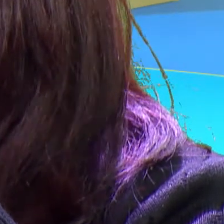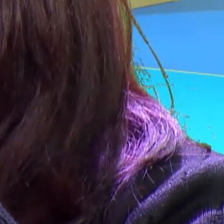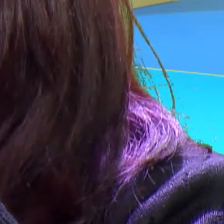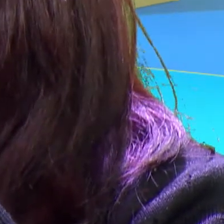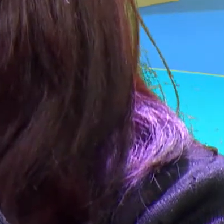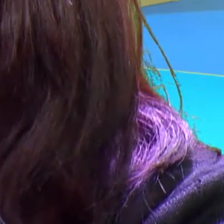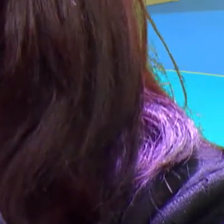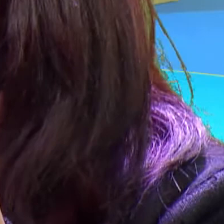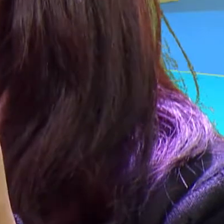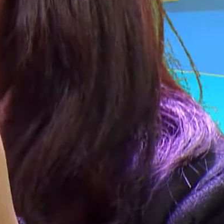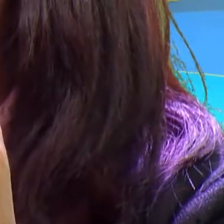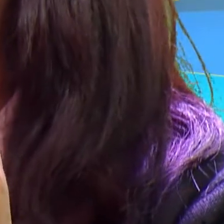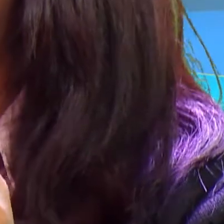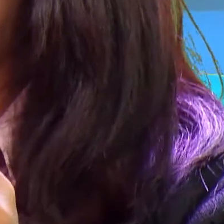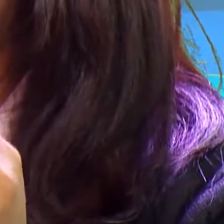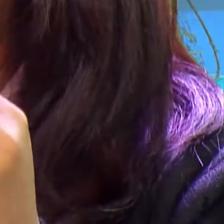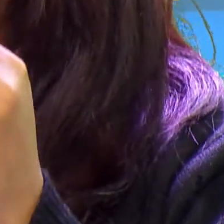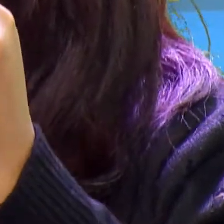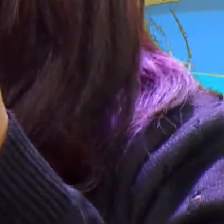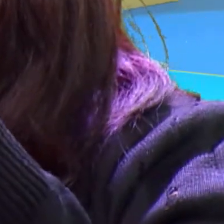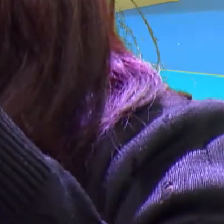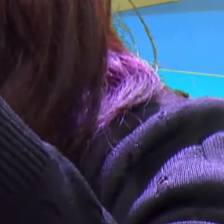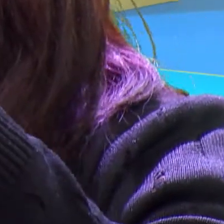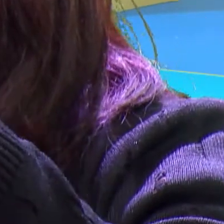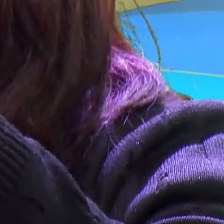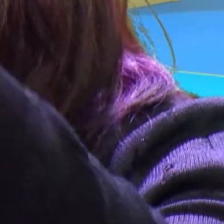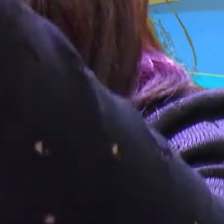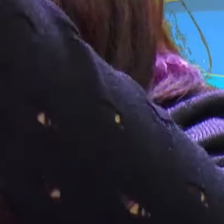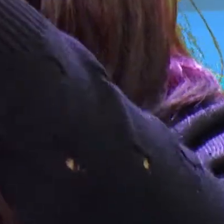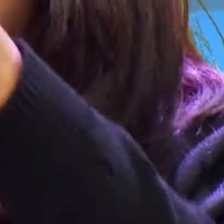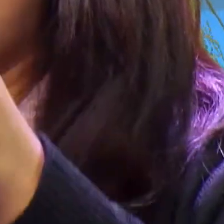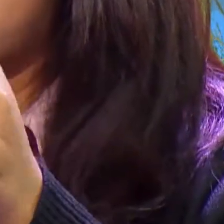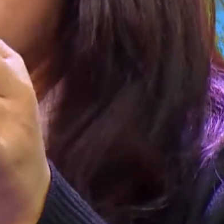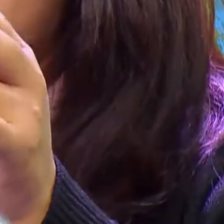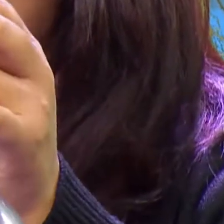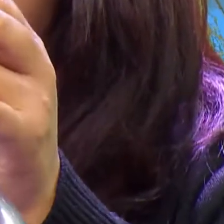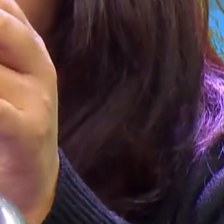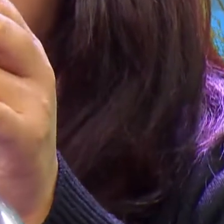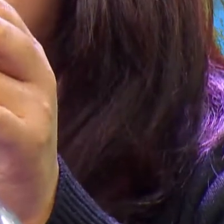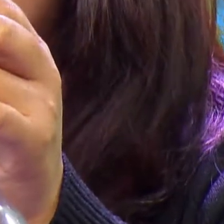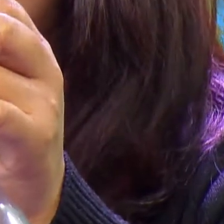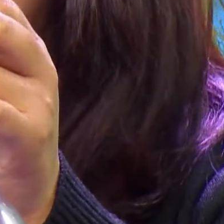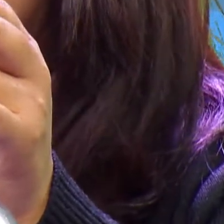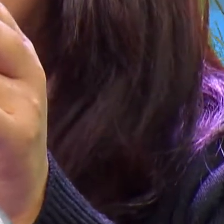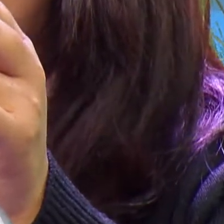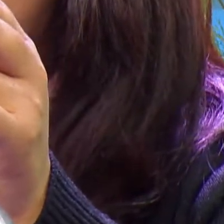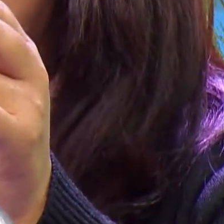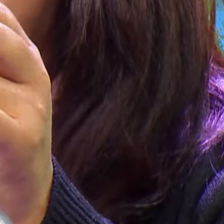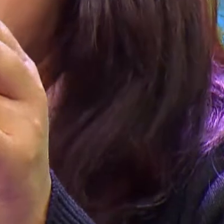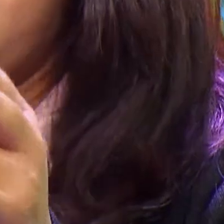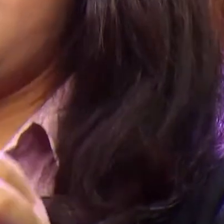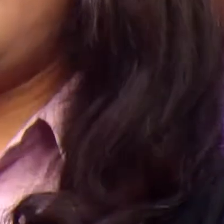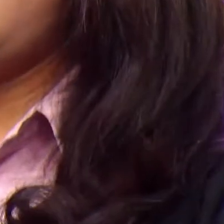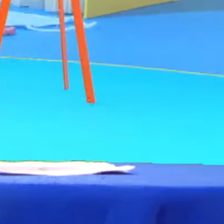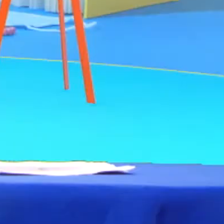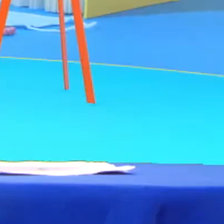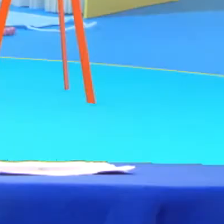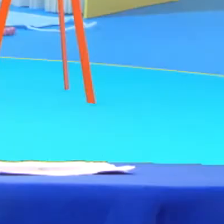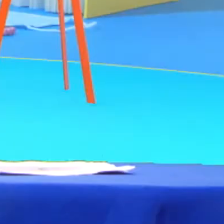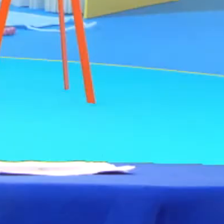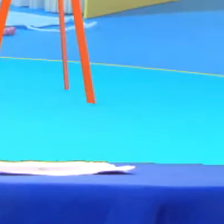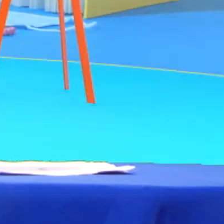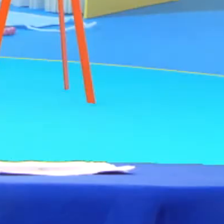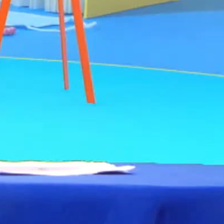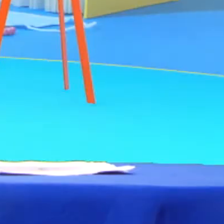color ya cambia. Otra diferencia, miren acá el tracto respiratorio, es casi transparente. En